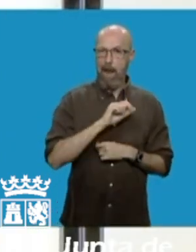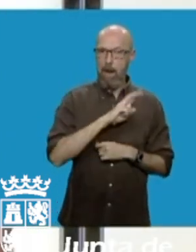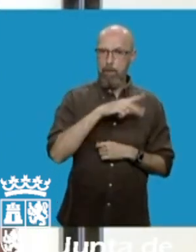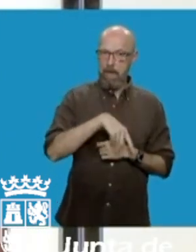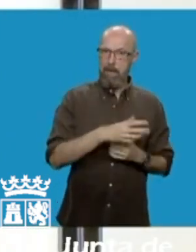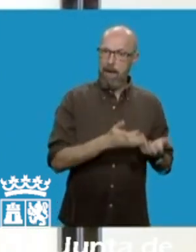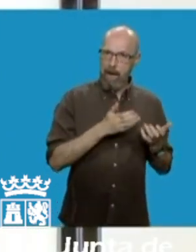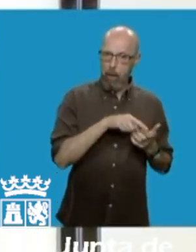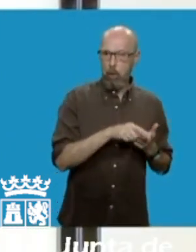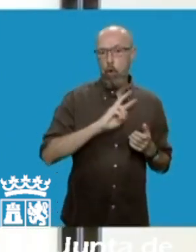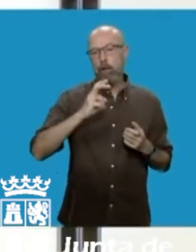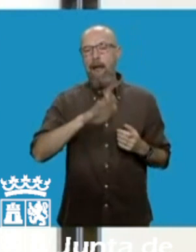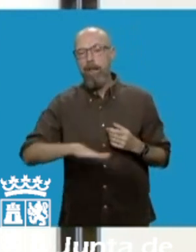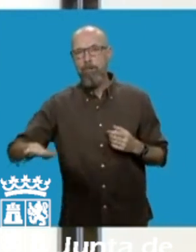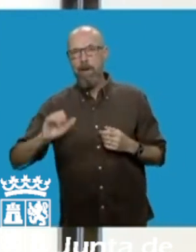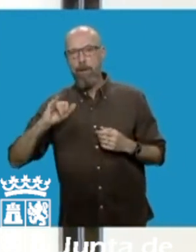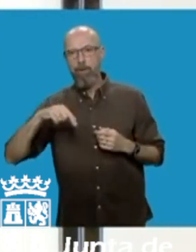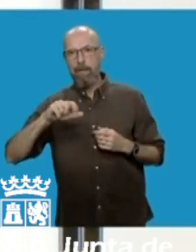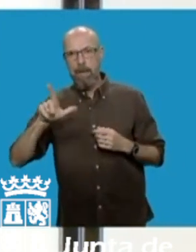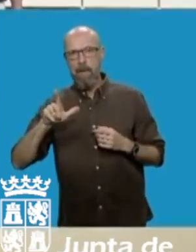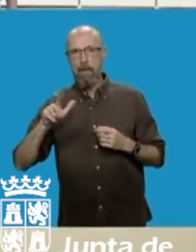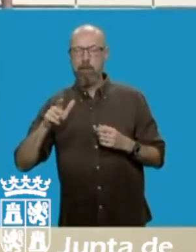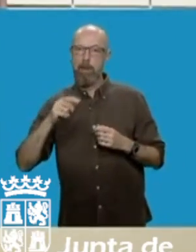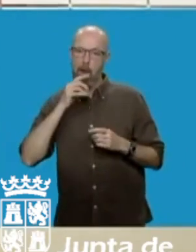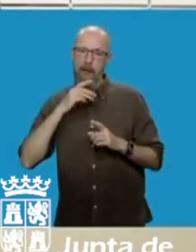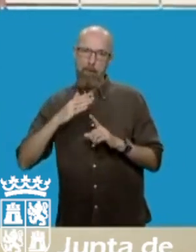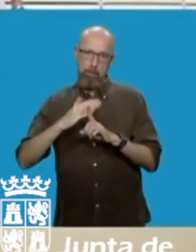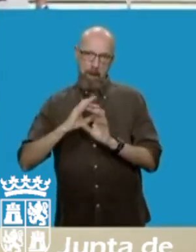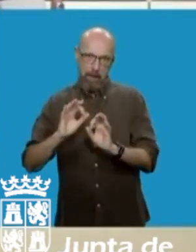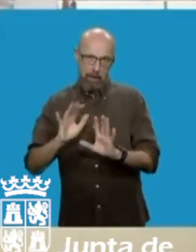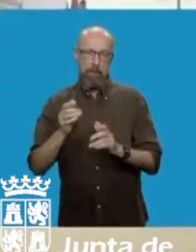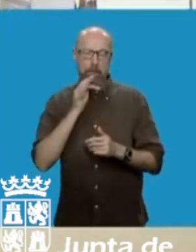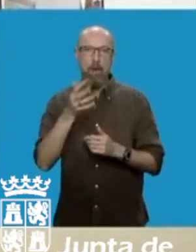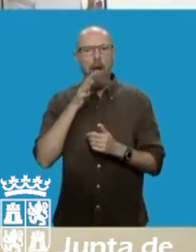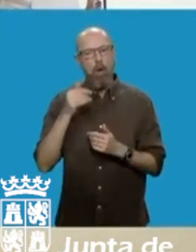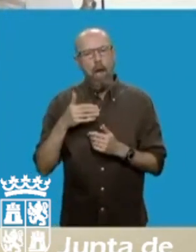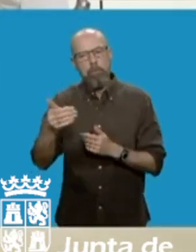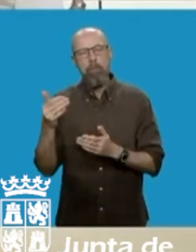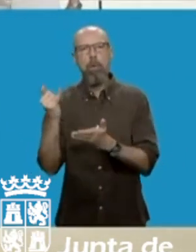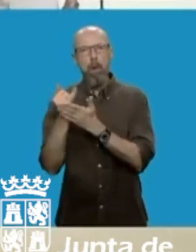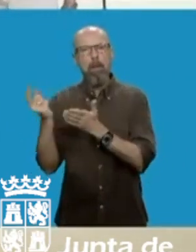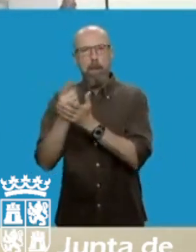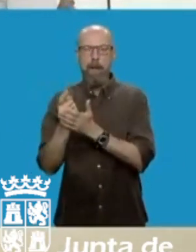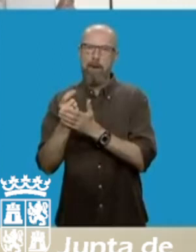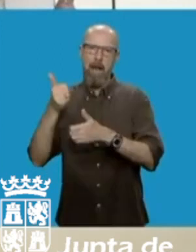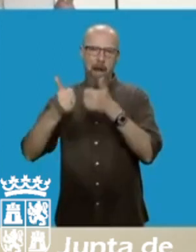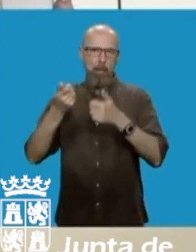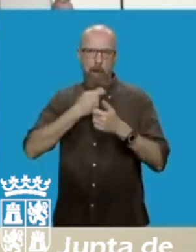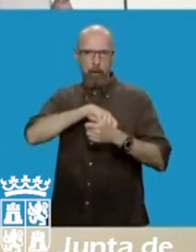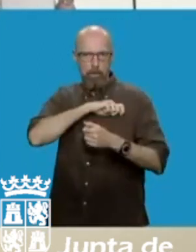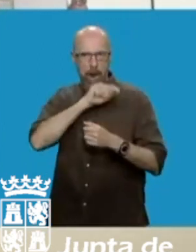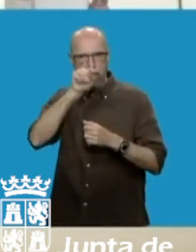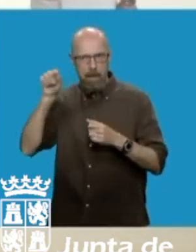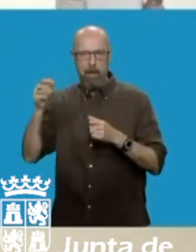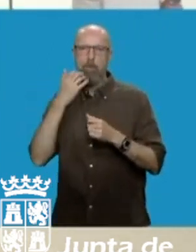la Liga Nacional Infantil, que han quedado plata. Y ahora viene, otra vez el test, que son todos los campeonatos de España. Este fin de semana van a Lugo